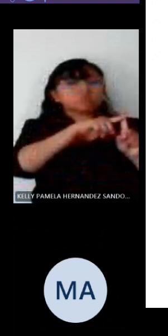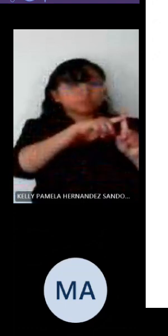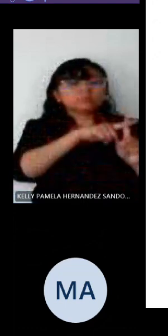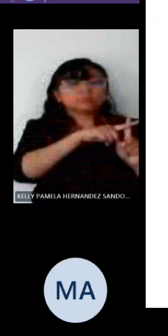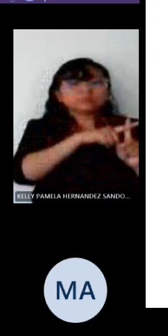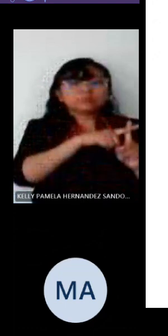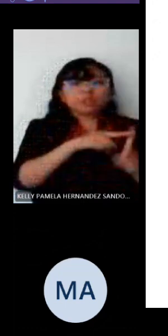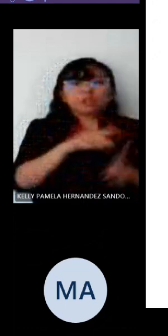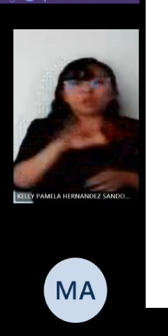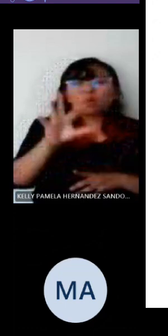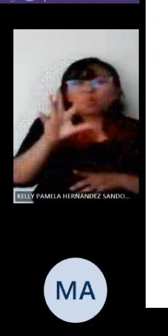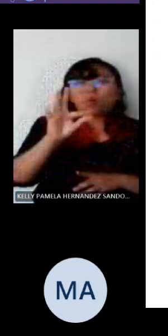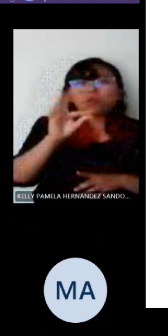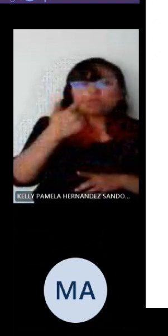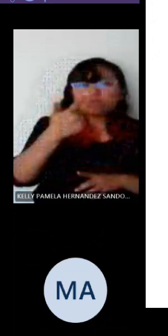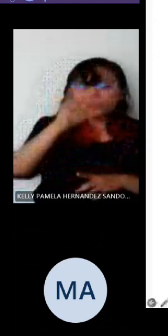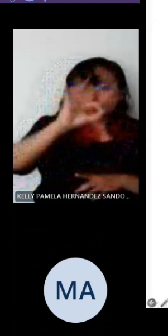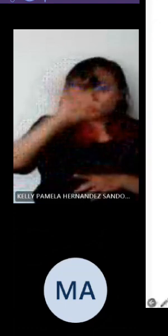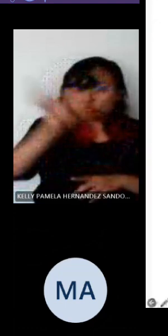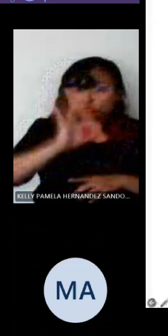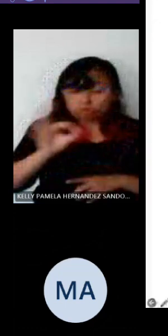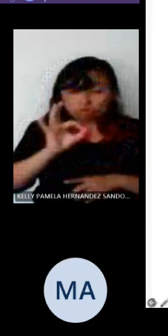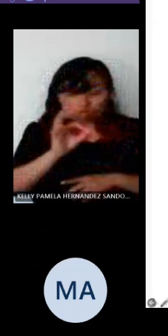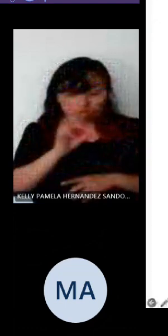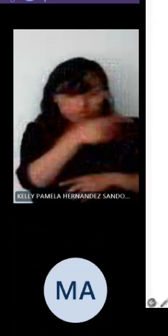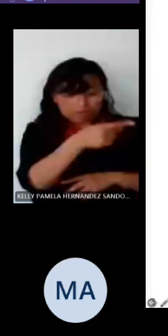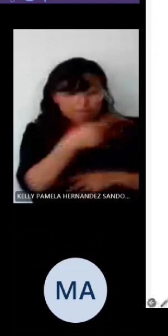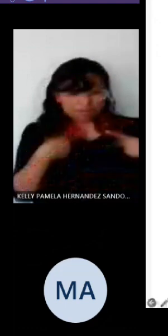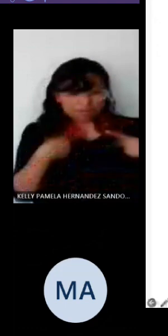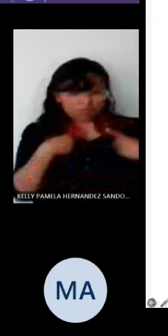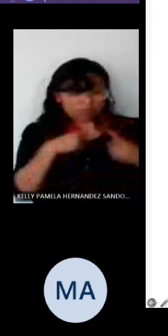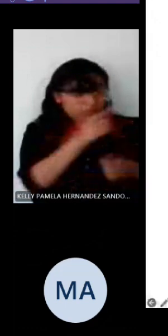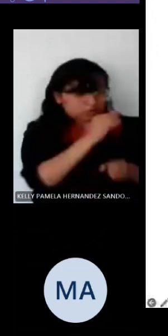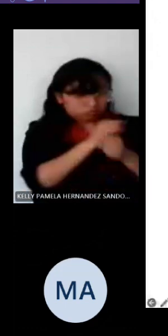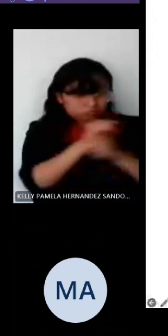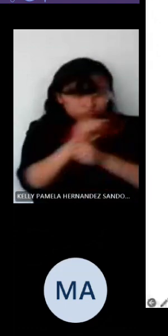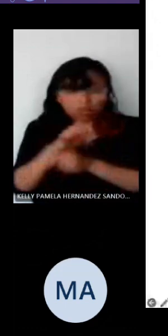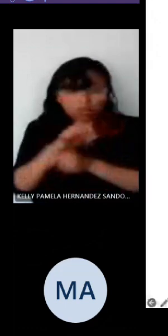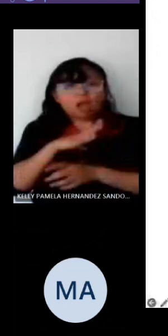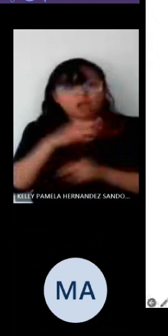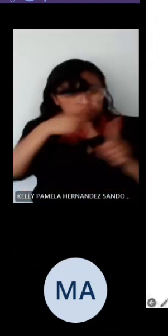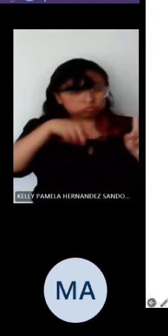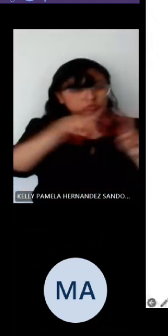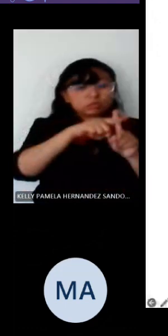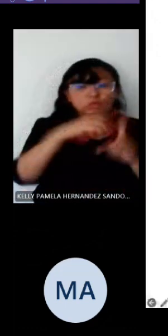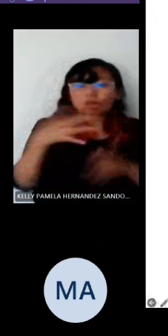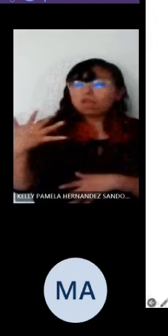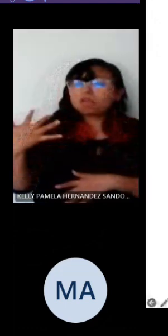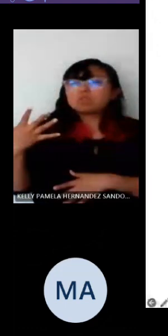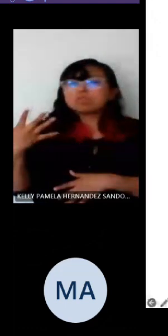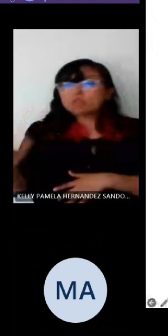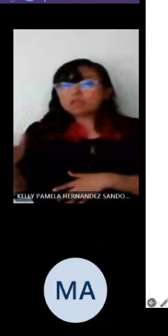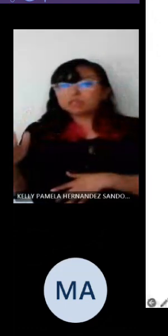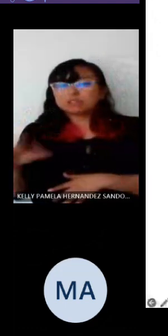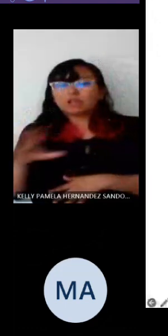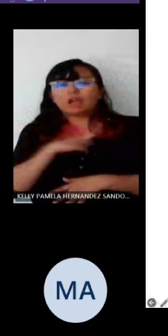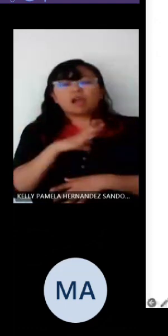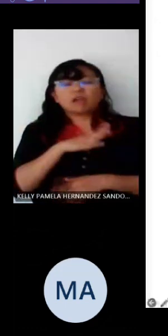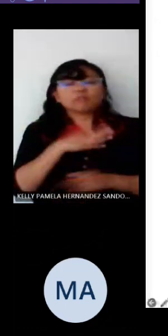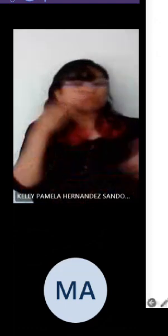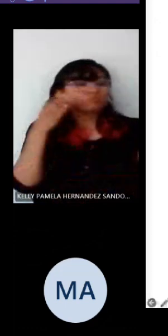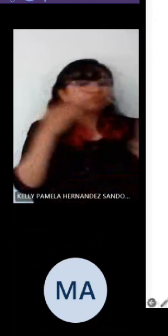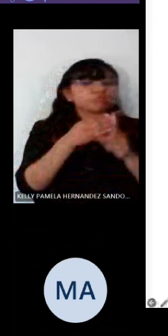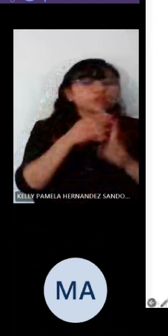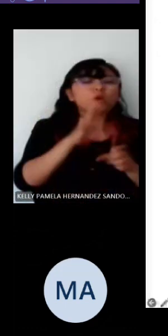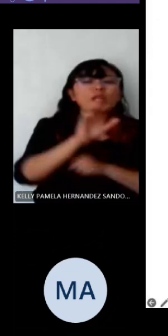caso 47% de los pacientes tuvieron un resultado positivo, y de ellos 10 fueron casos sindrómicos. Si se dan cuenta, pues